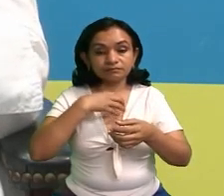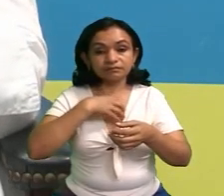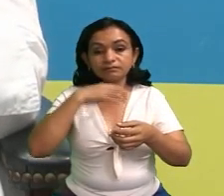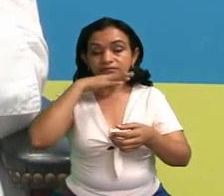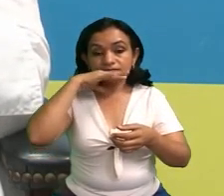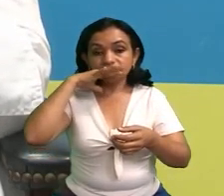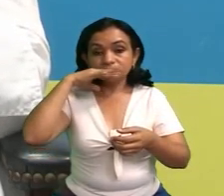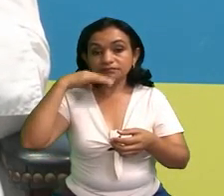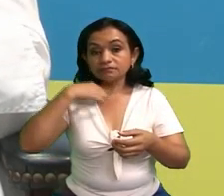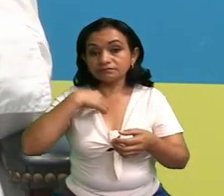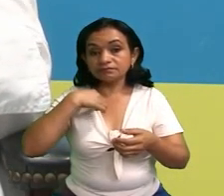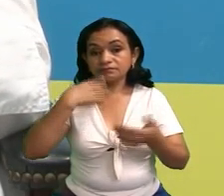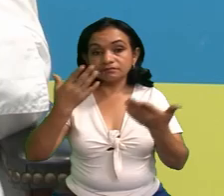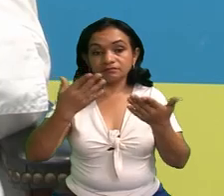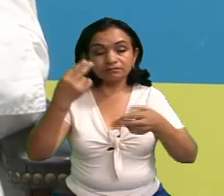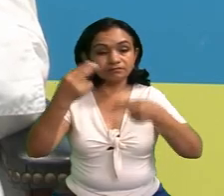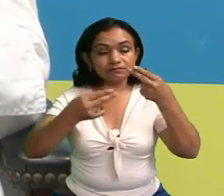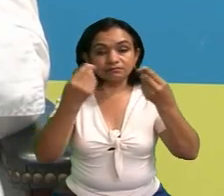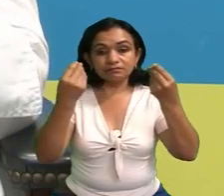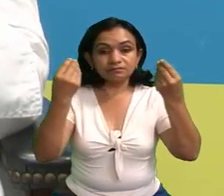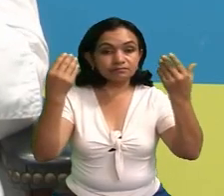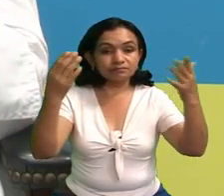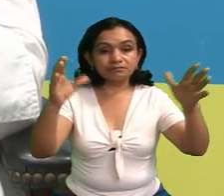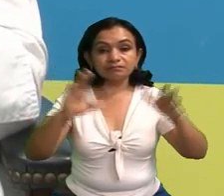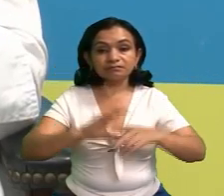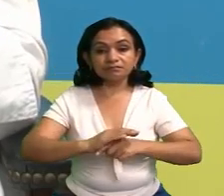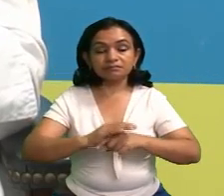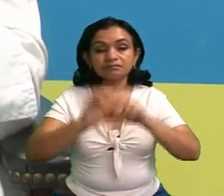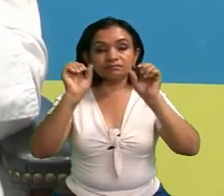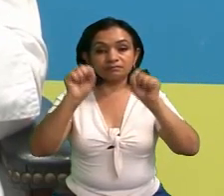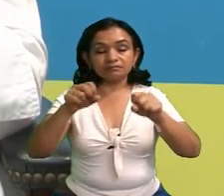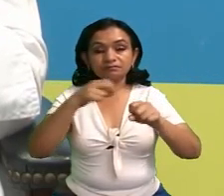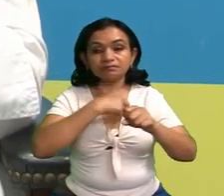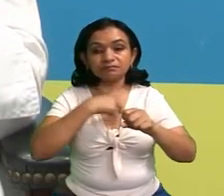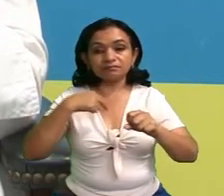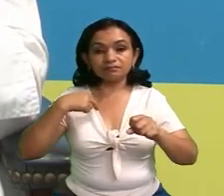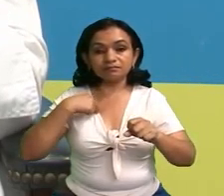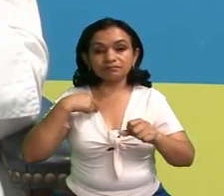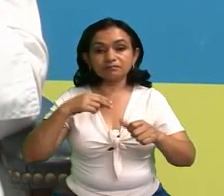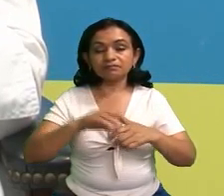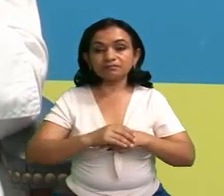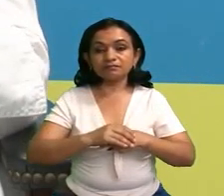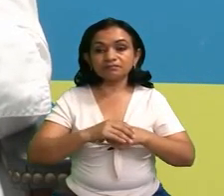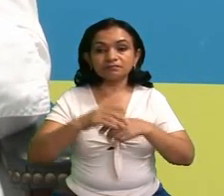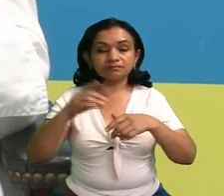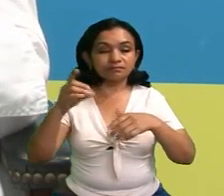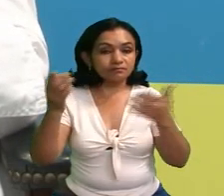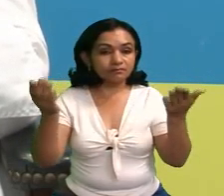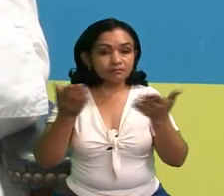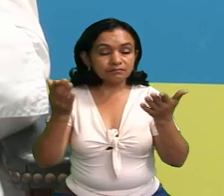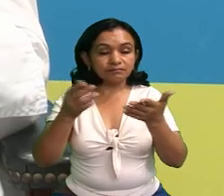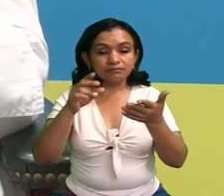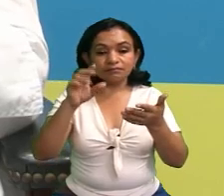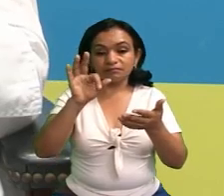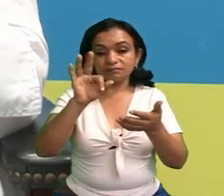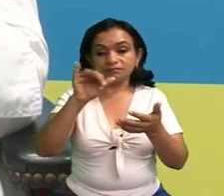Y tratamientos sin número. Hay tratamientos que se pueden brindar dermatológicos como